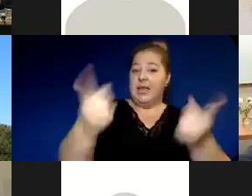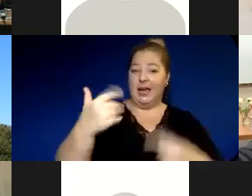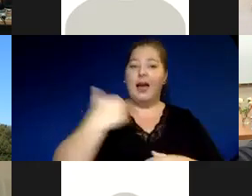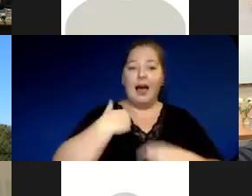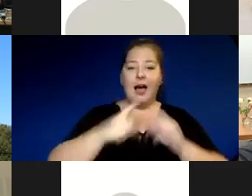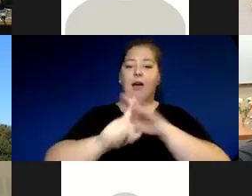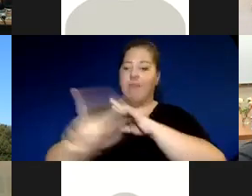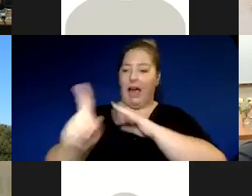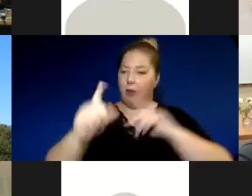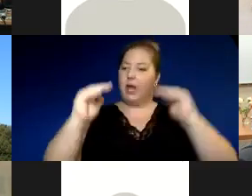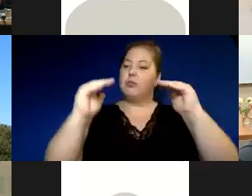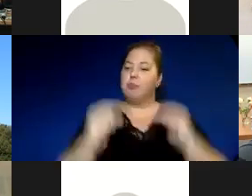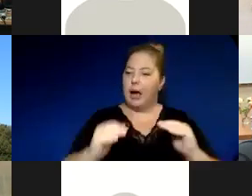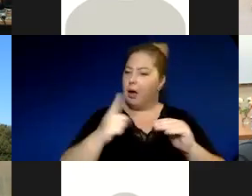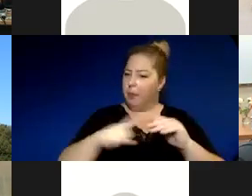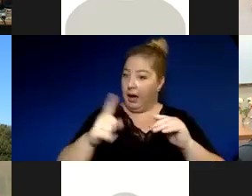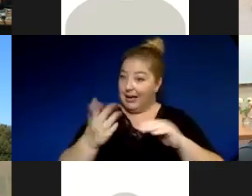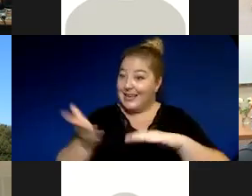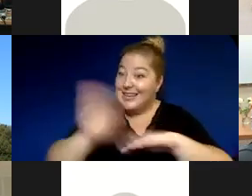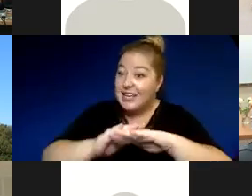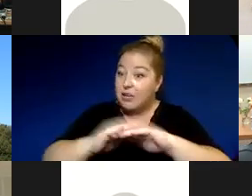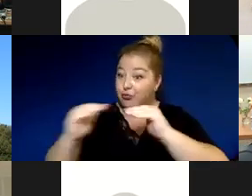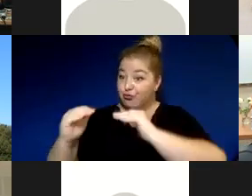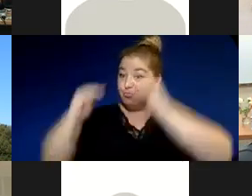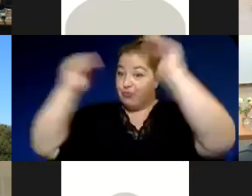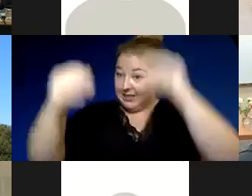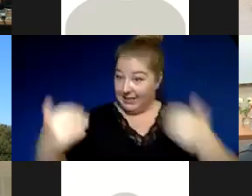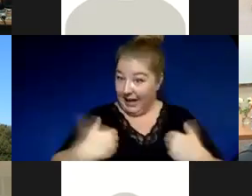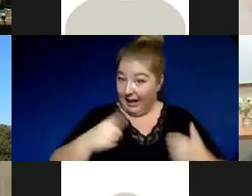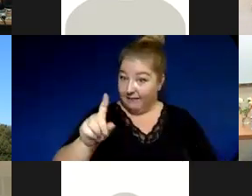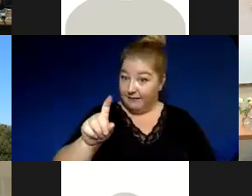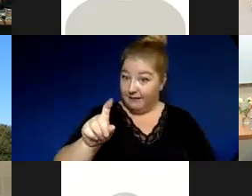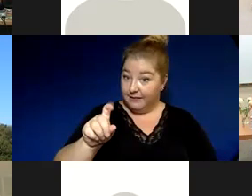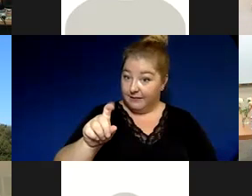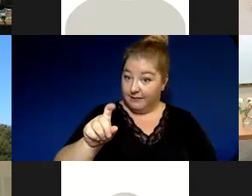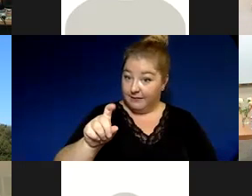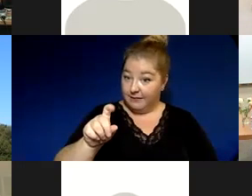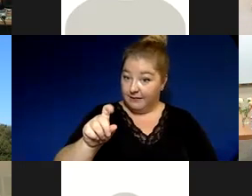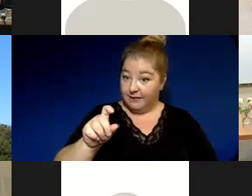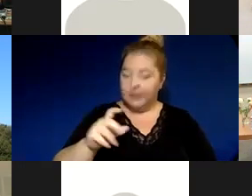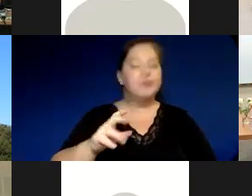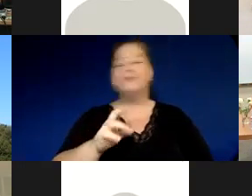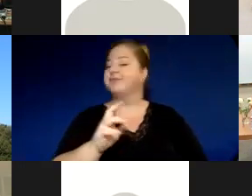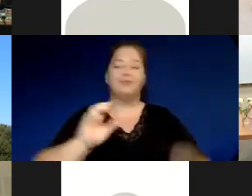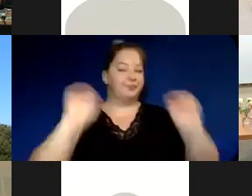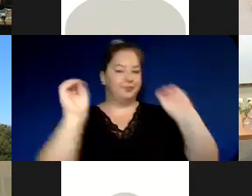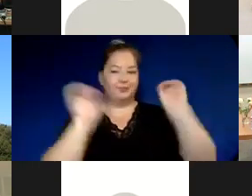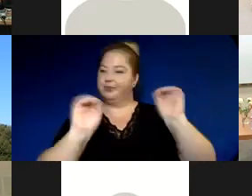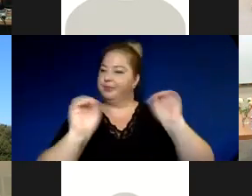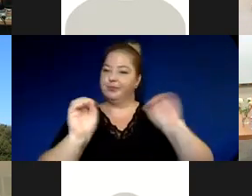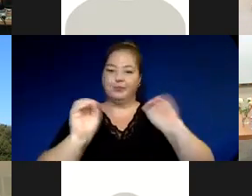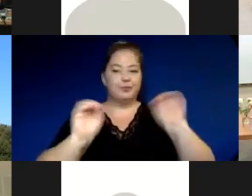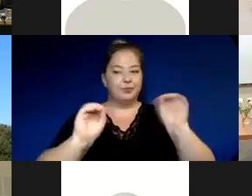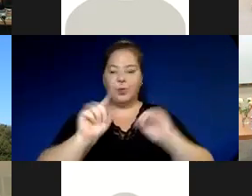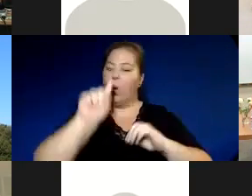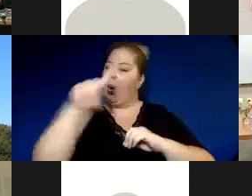nos permitió reducir el nivel de gravedad a una advertencia únicamente de evacuación. Ahora, el que usted